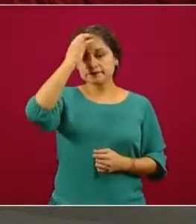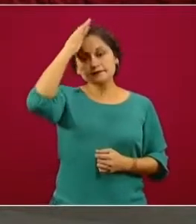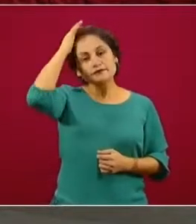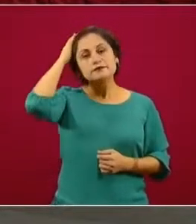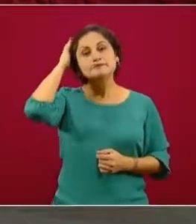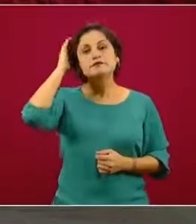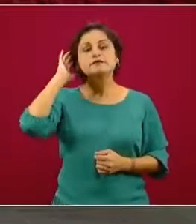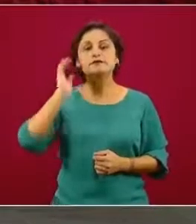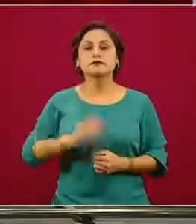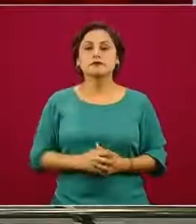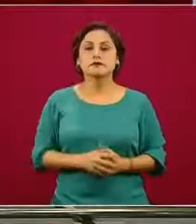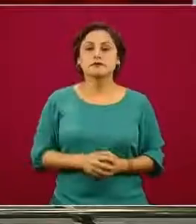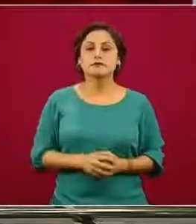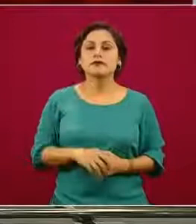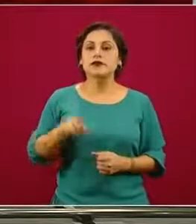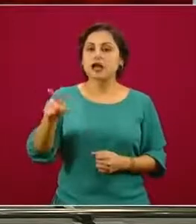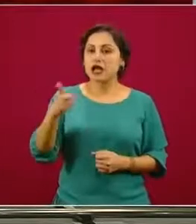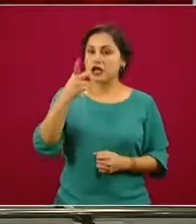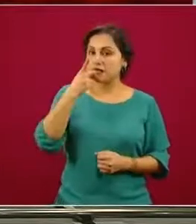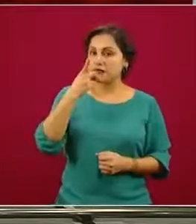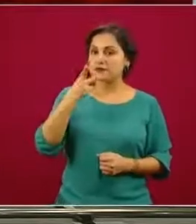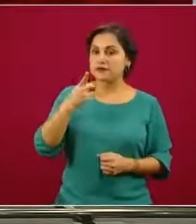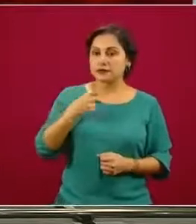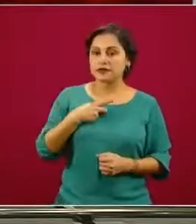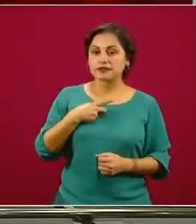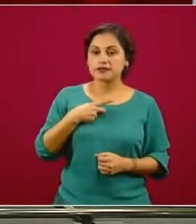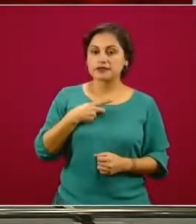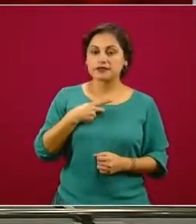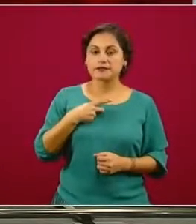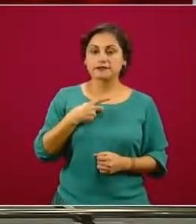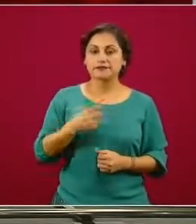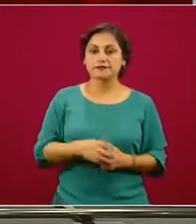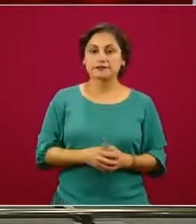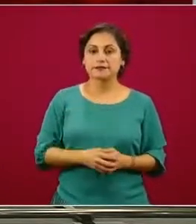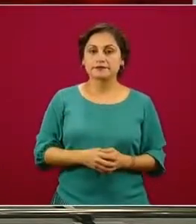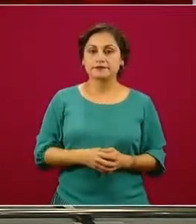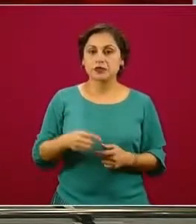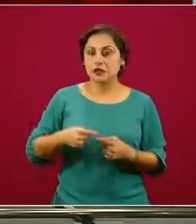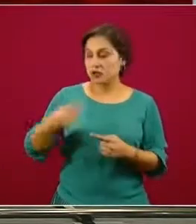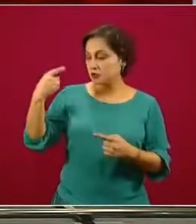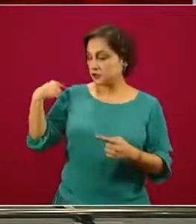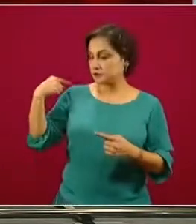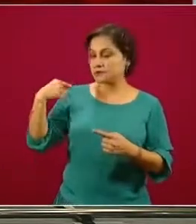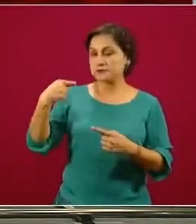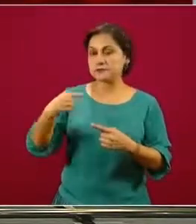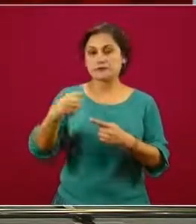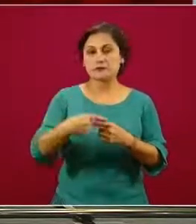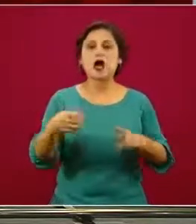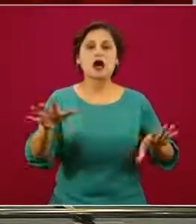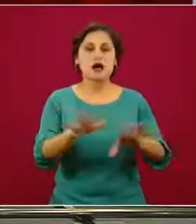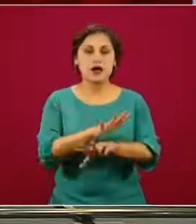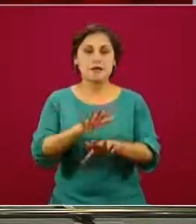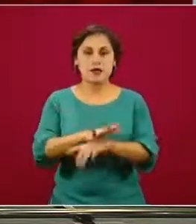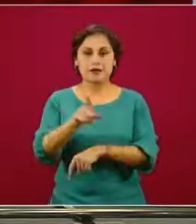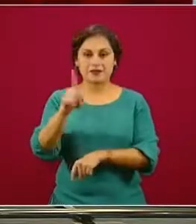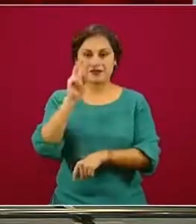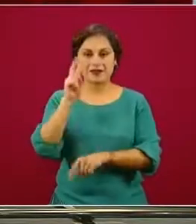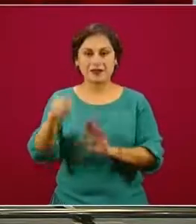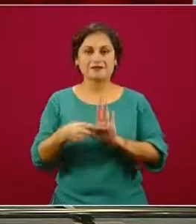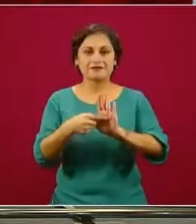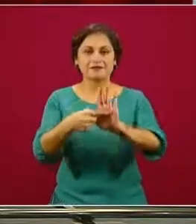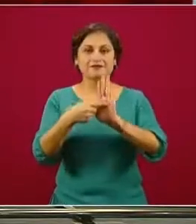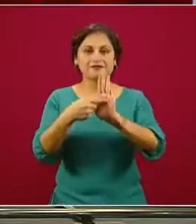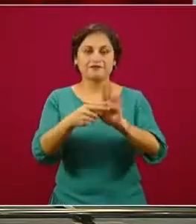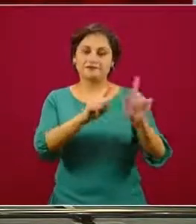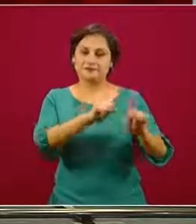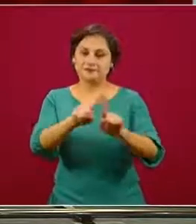La situación, usted nos presenta situaciones que han cambiado mucho desde hace tiempo y que las actualizamos periódicamente. Cuando usted identifica